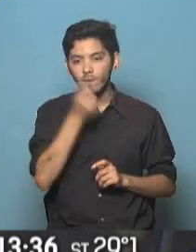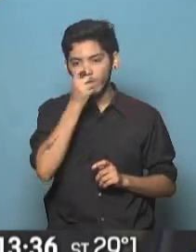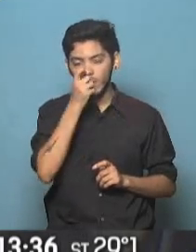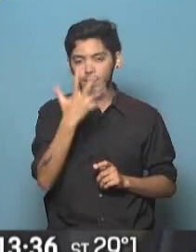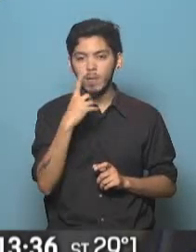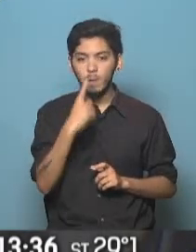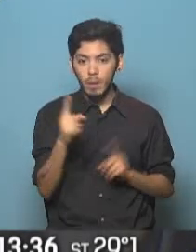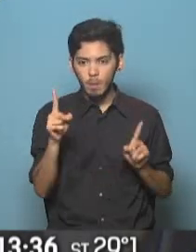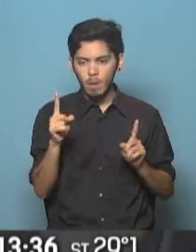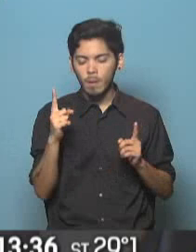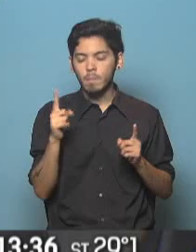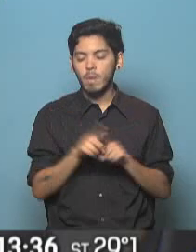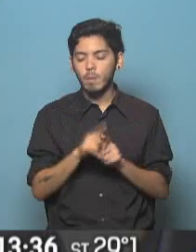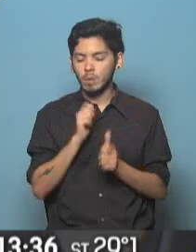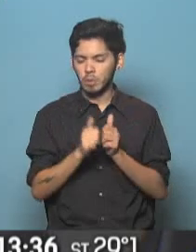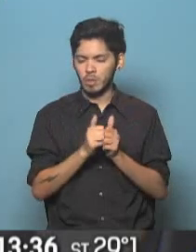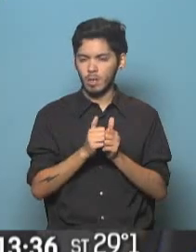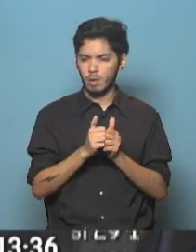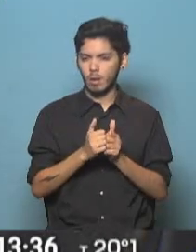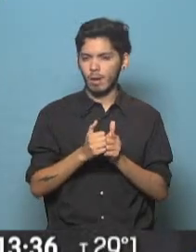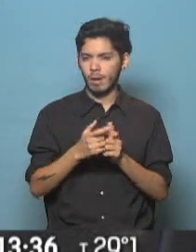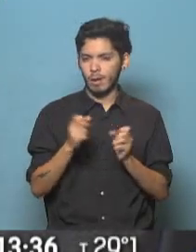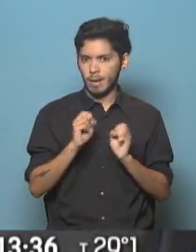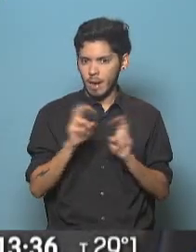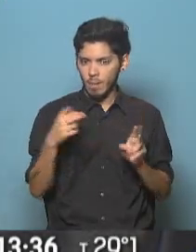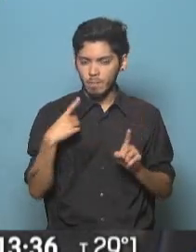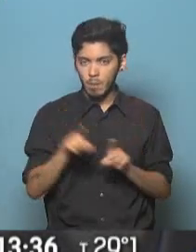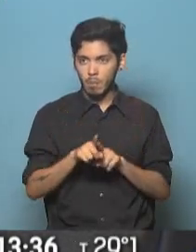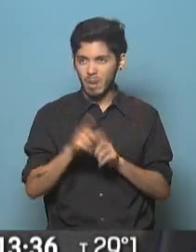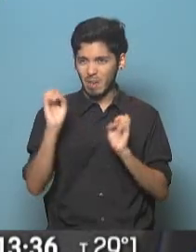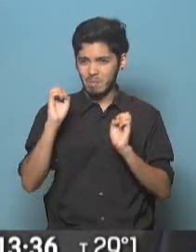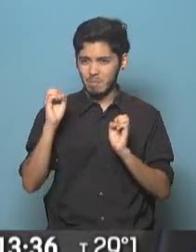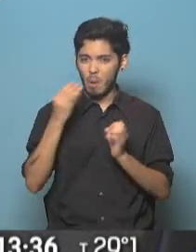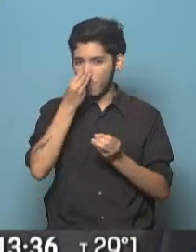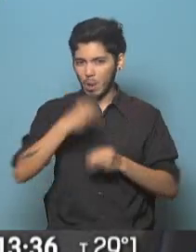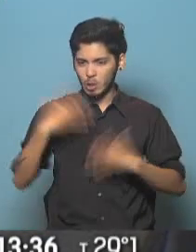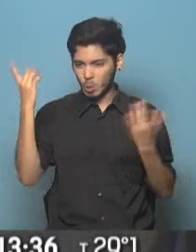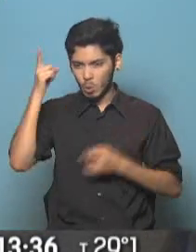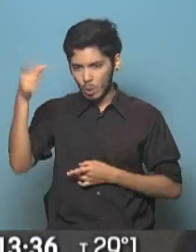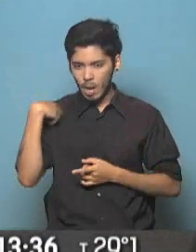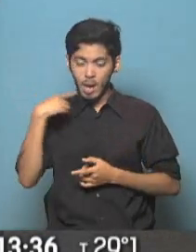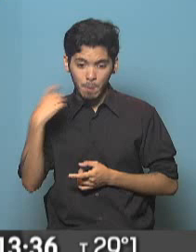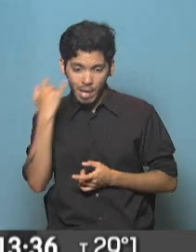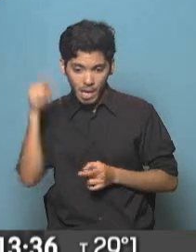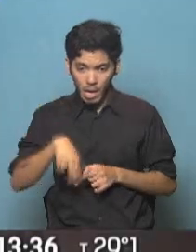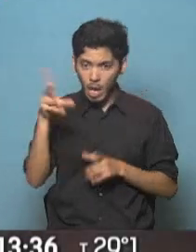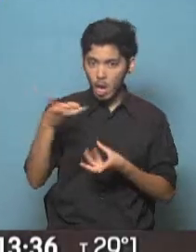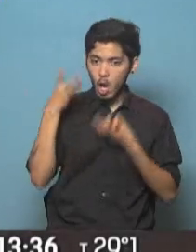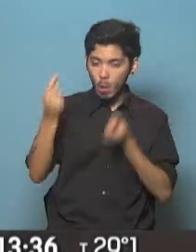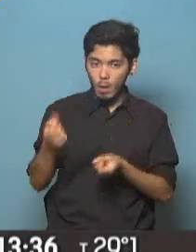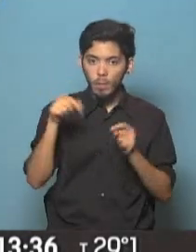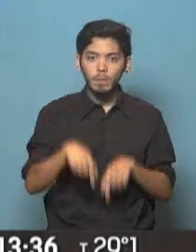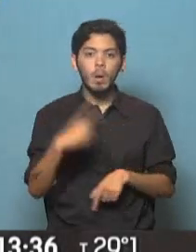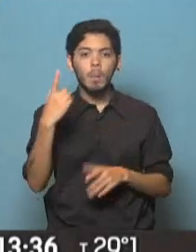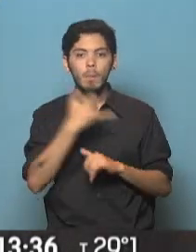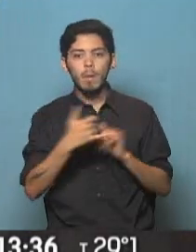compra, ya eran para usar de chatarra en España y acá la compraron a un precio inaudito, increíble. Hoy, imagínate que acá se puede comprar $500.000, hoy lo están